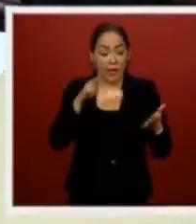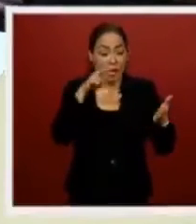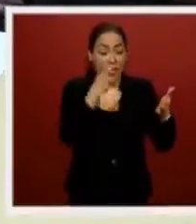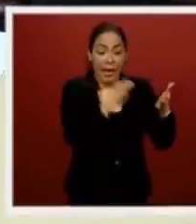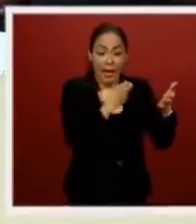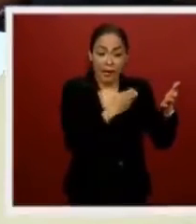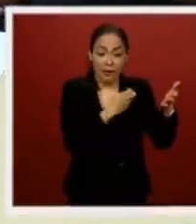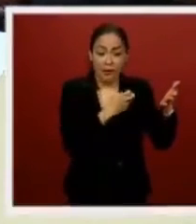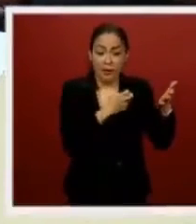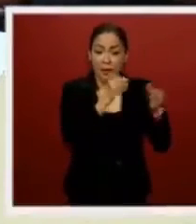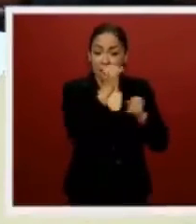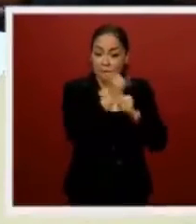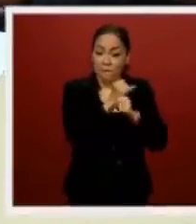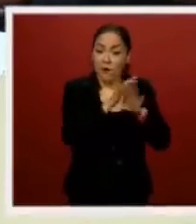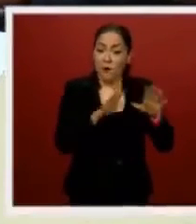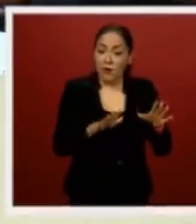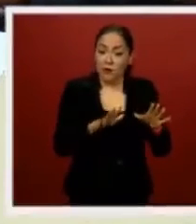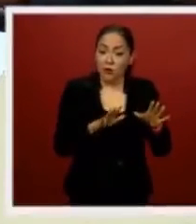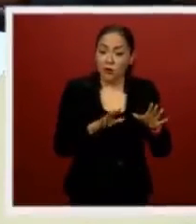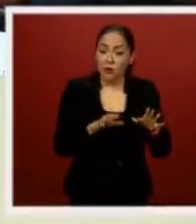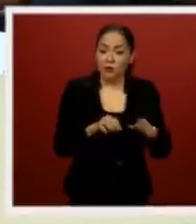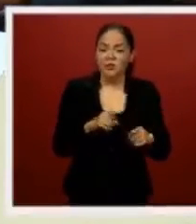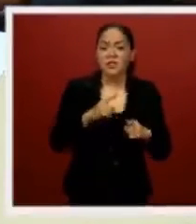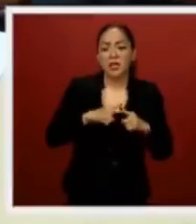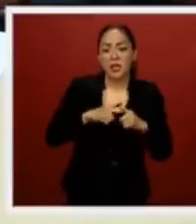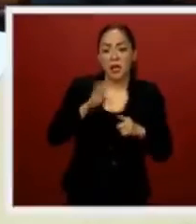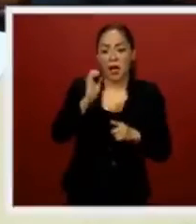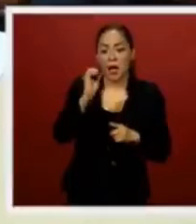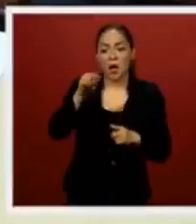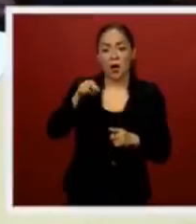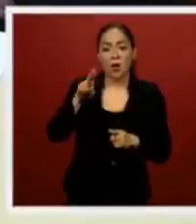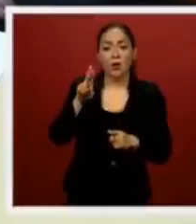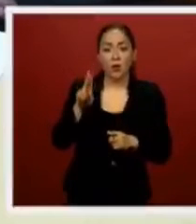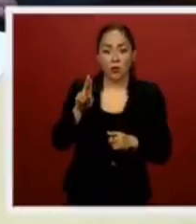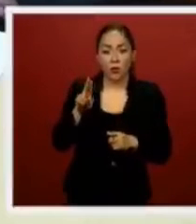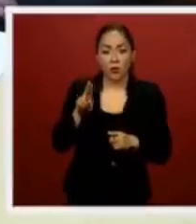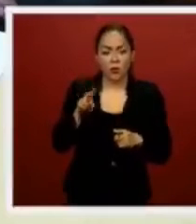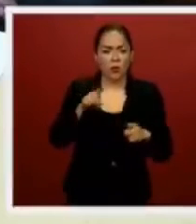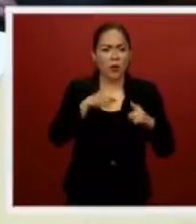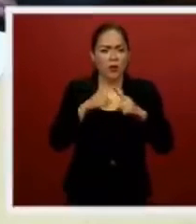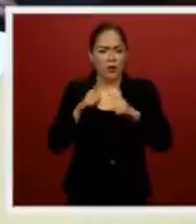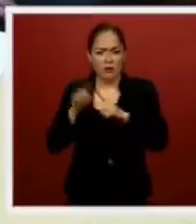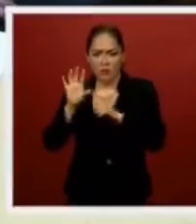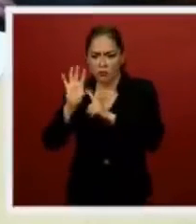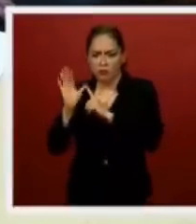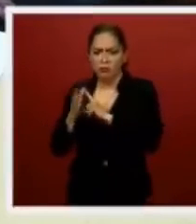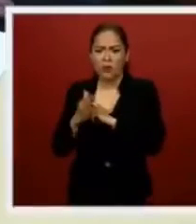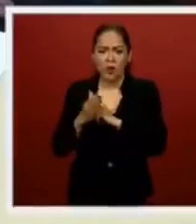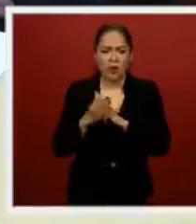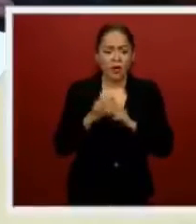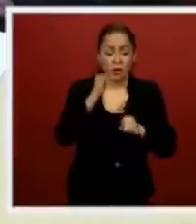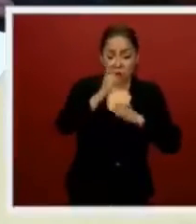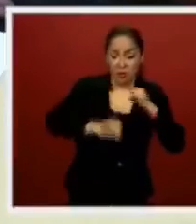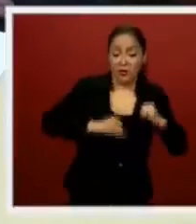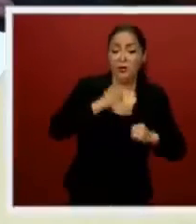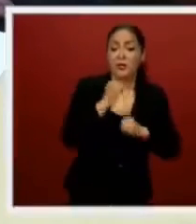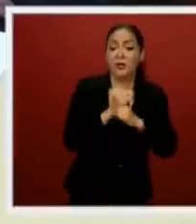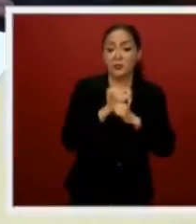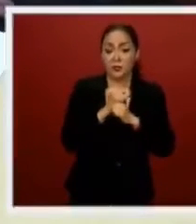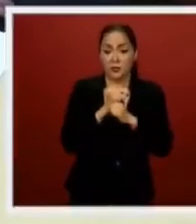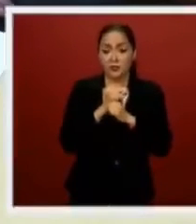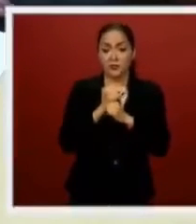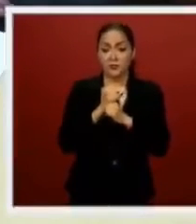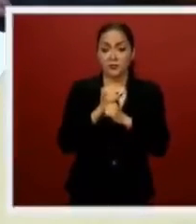ONU, de organismos internacionales, de convenciones internacionales que ha habido,